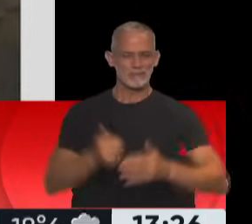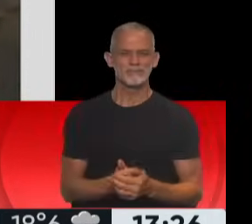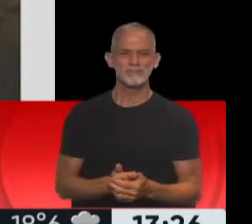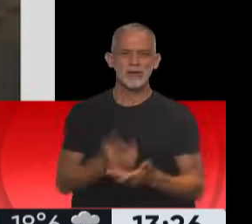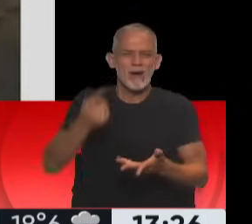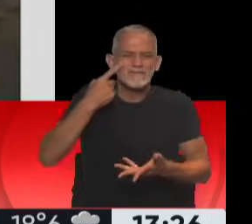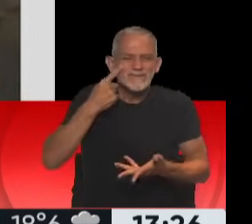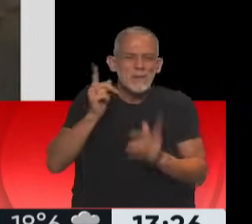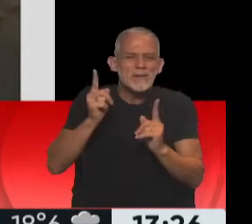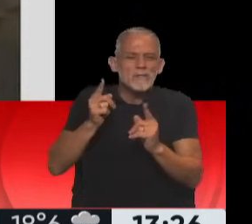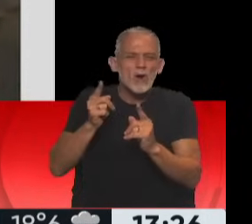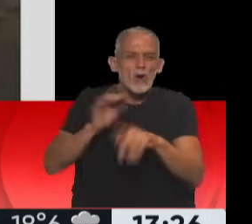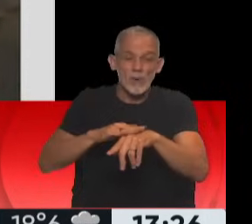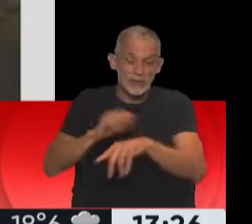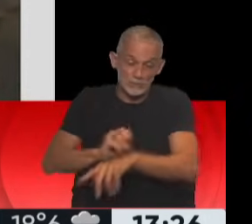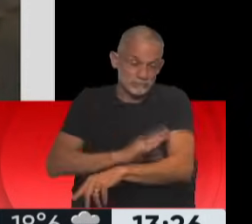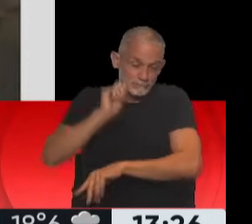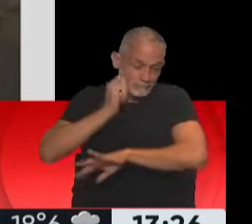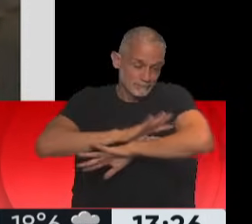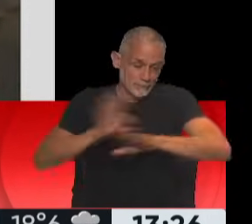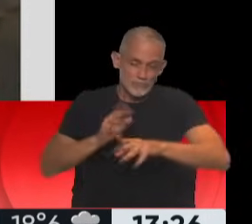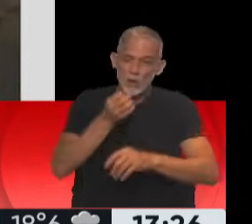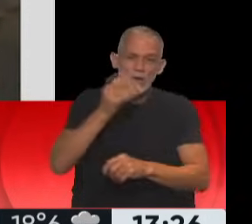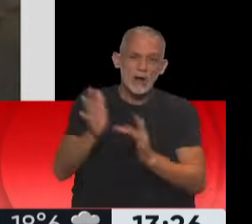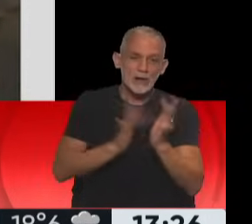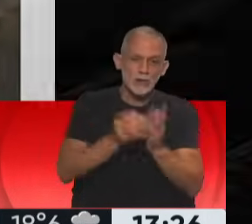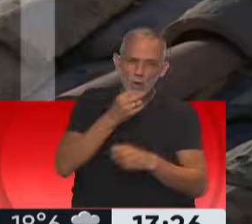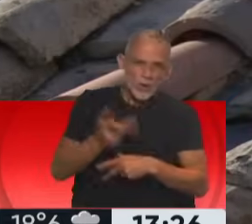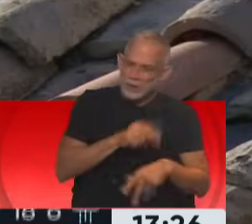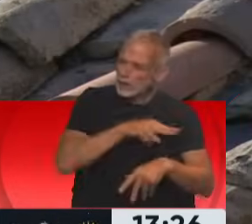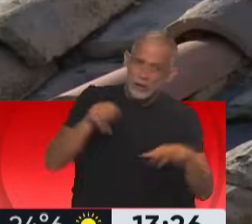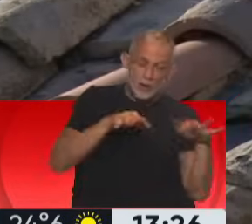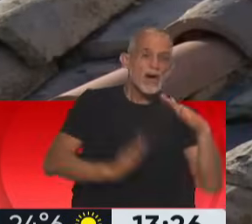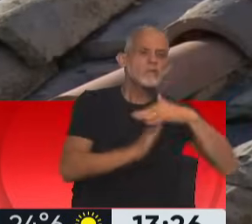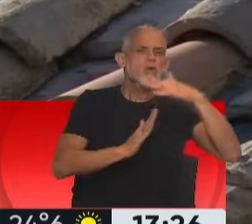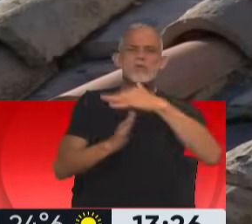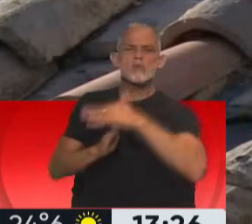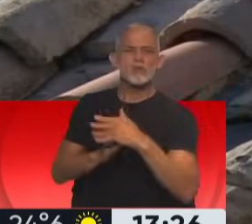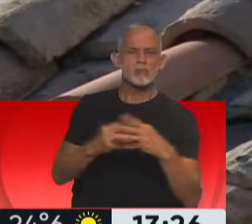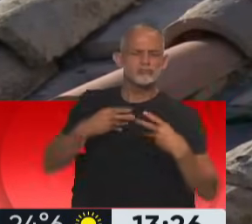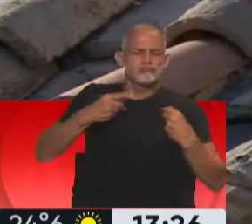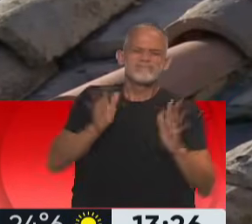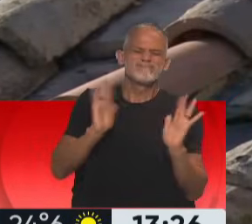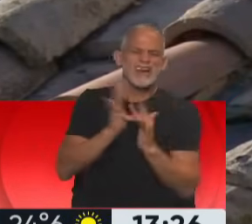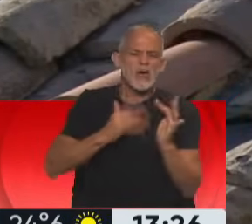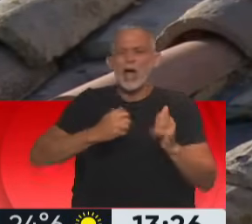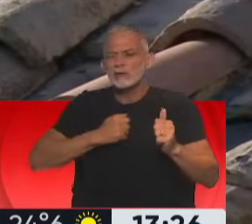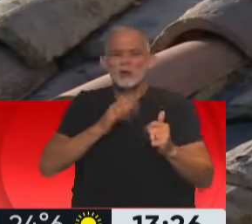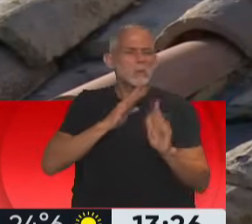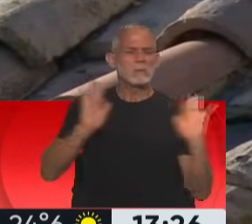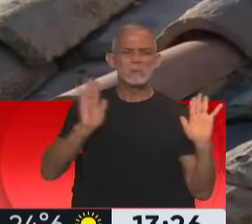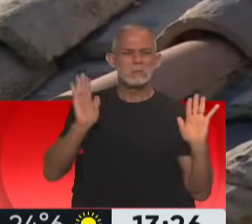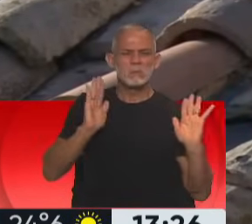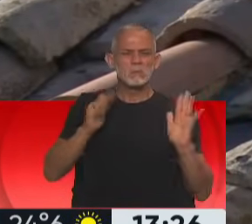este momento emocionante para cualquier religión, porque los líderes espirituales trascienden cualquier mirada,